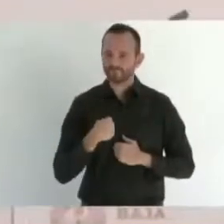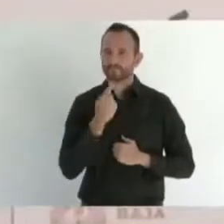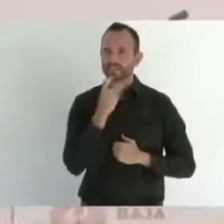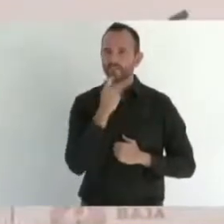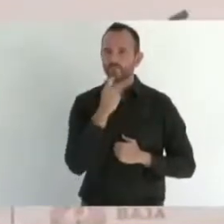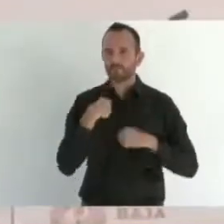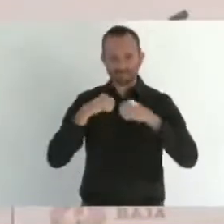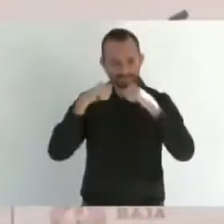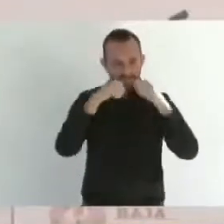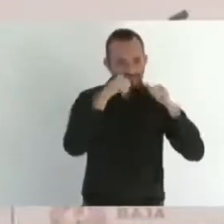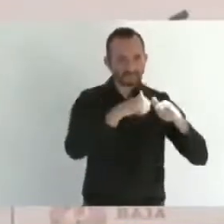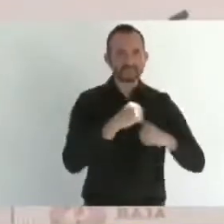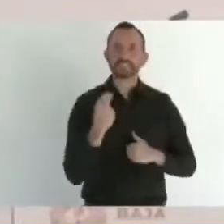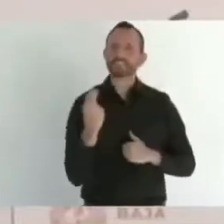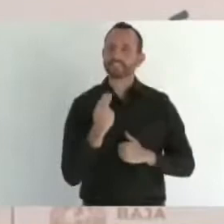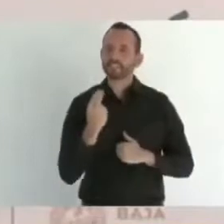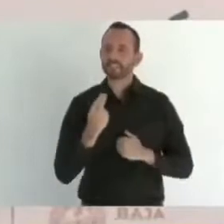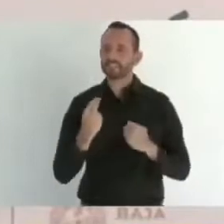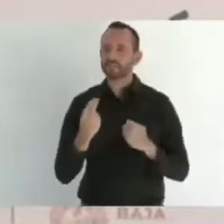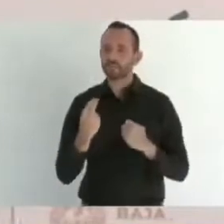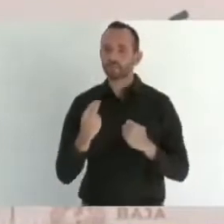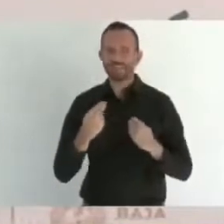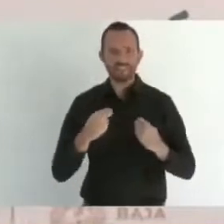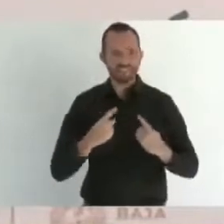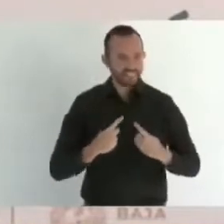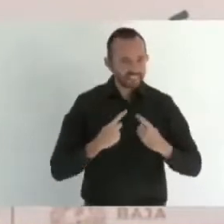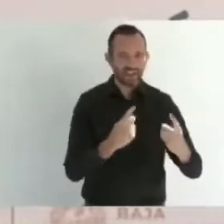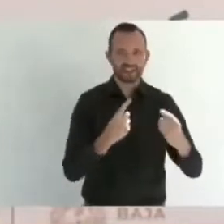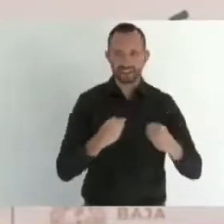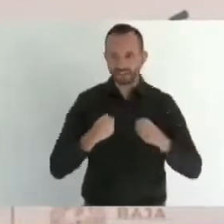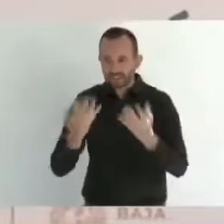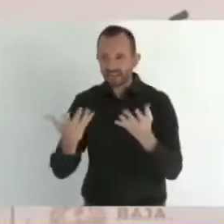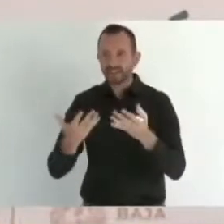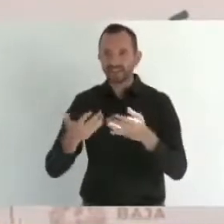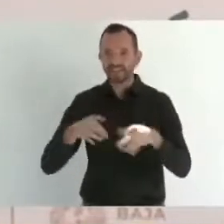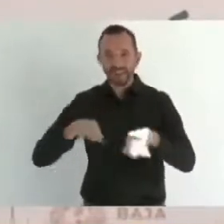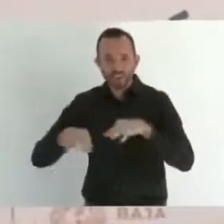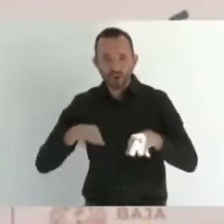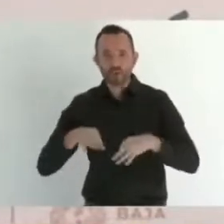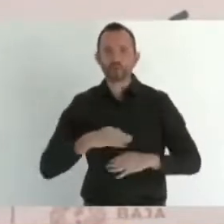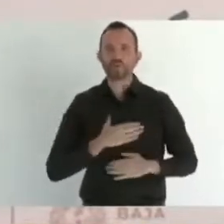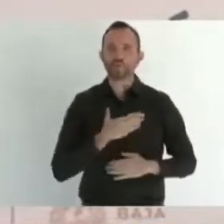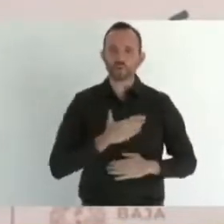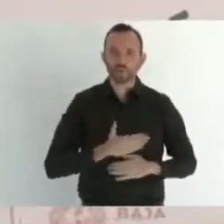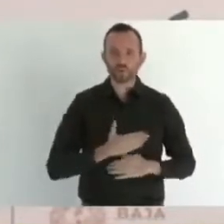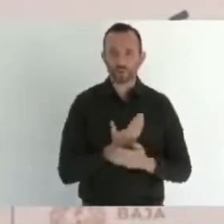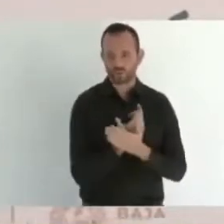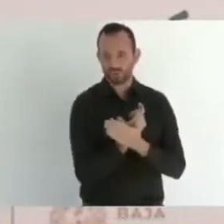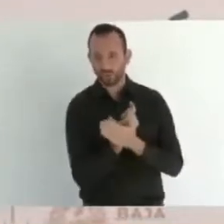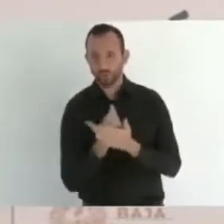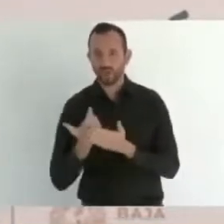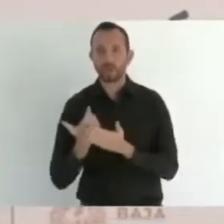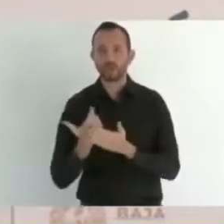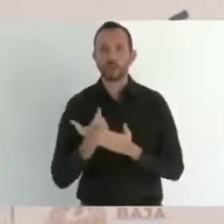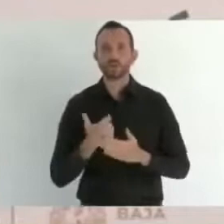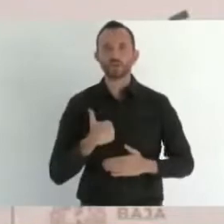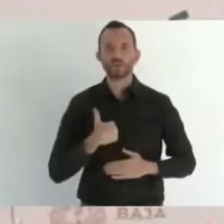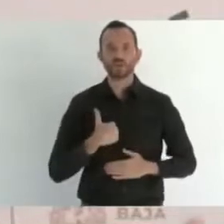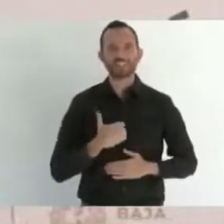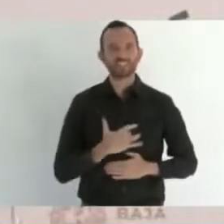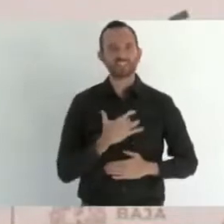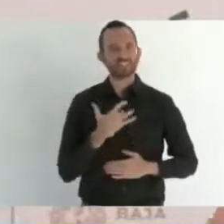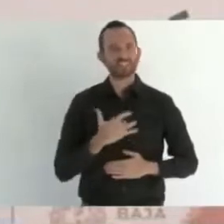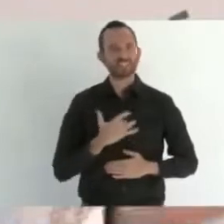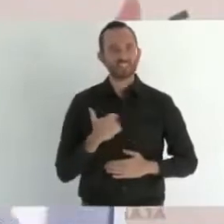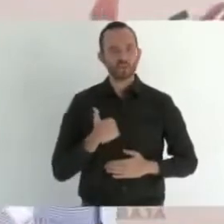haya trabajo y salarios justos a mí me llena mucho de satisfacción de